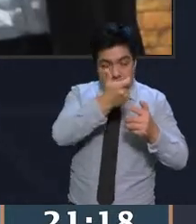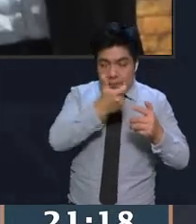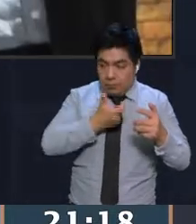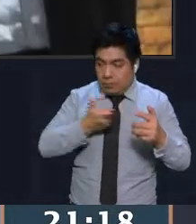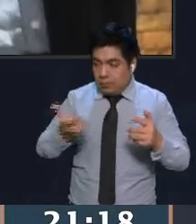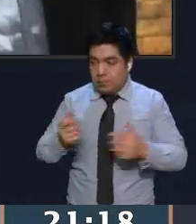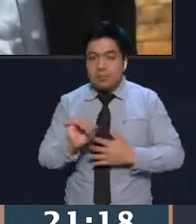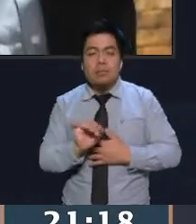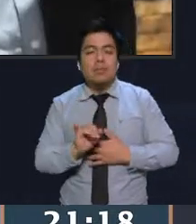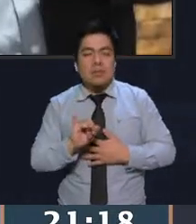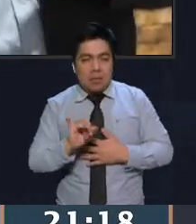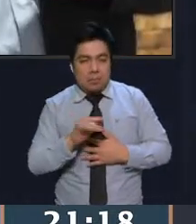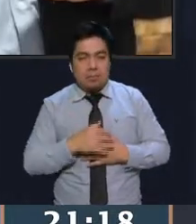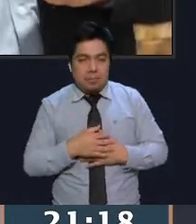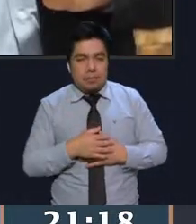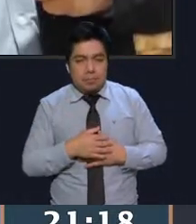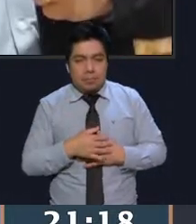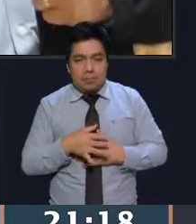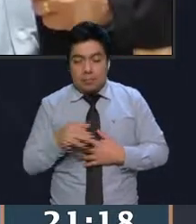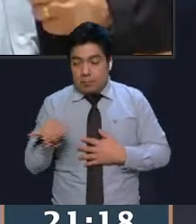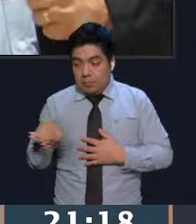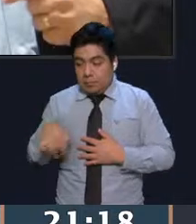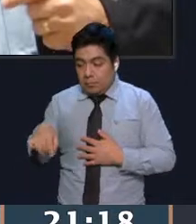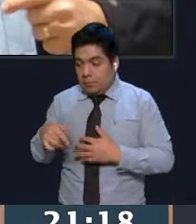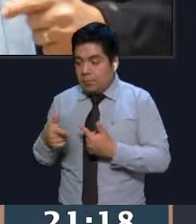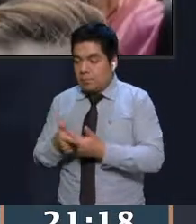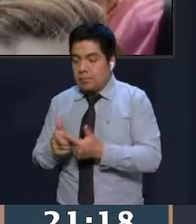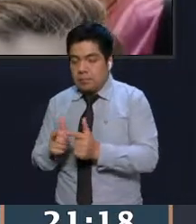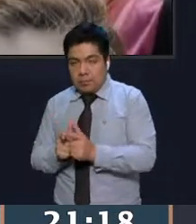USAID. Este grupo de presión